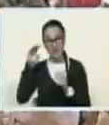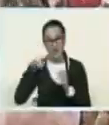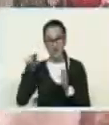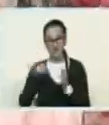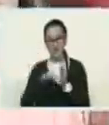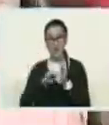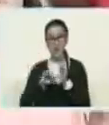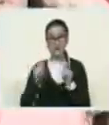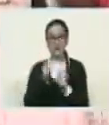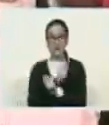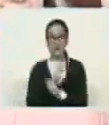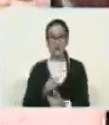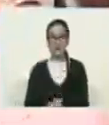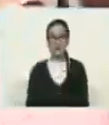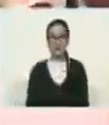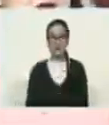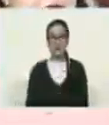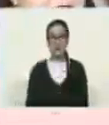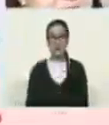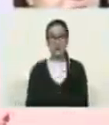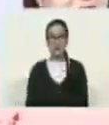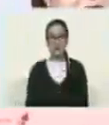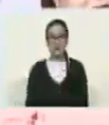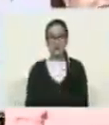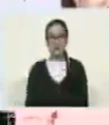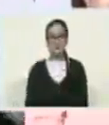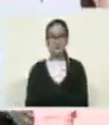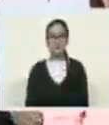Nacional Constituyente!